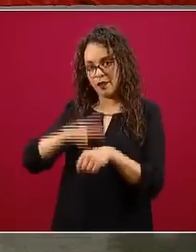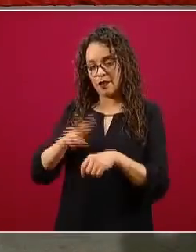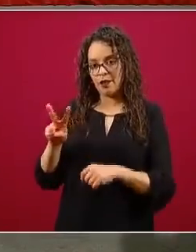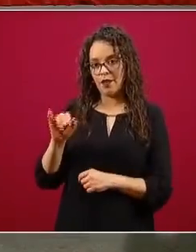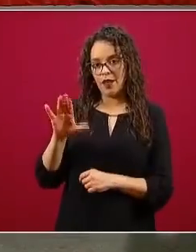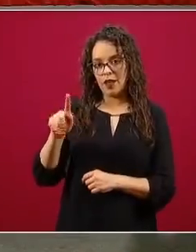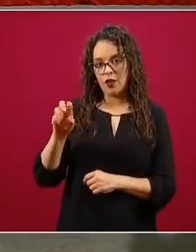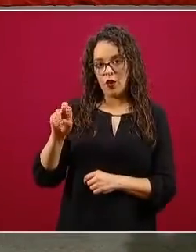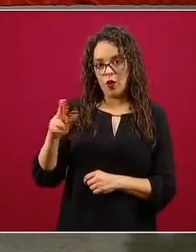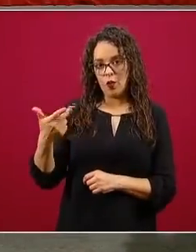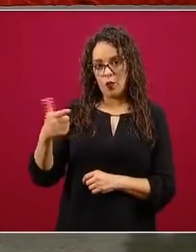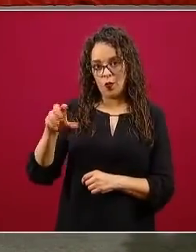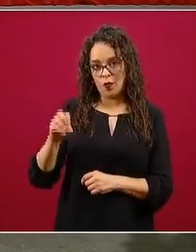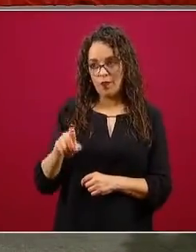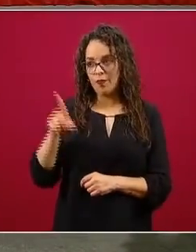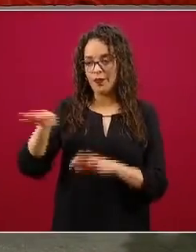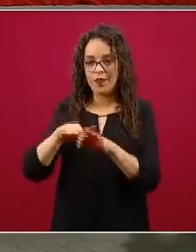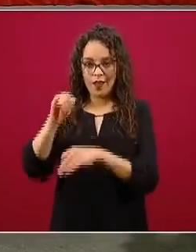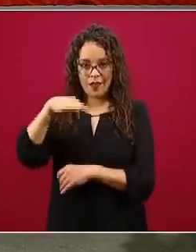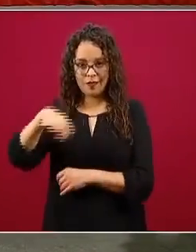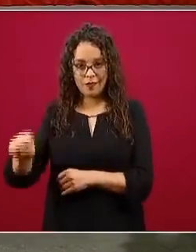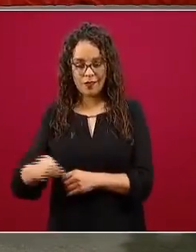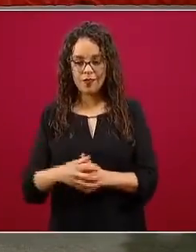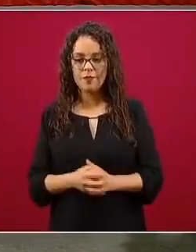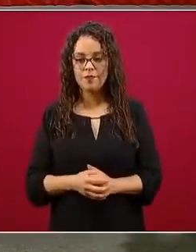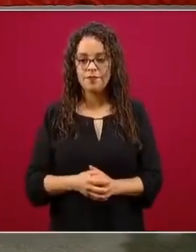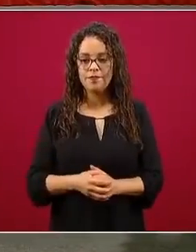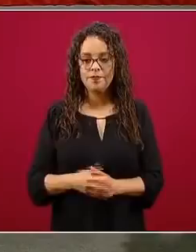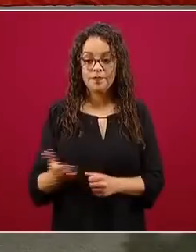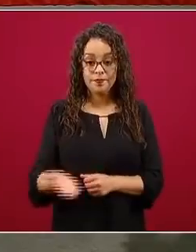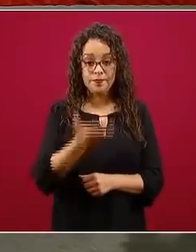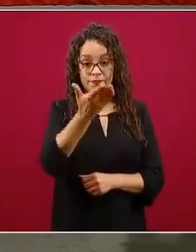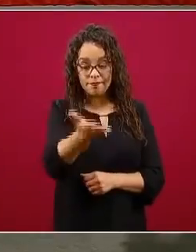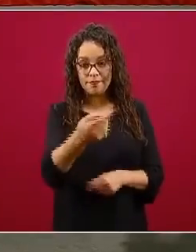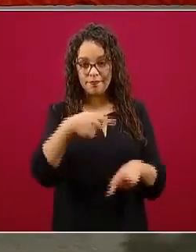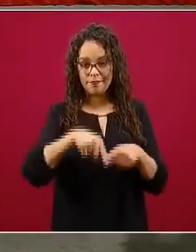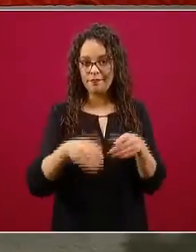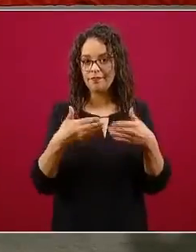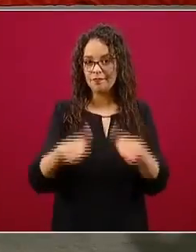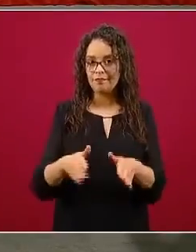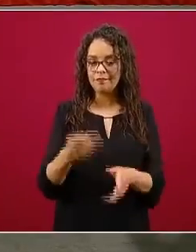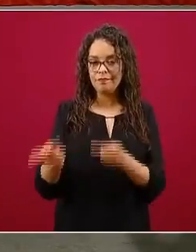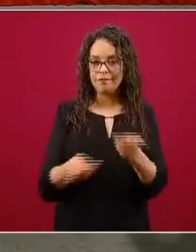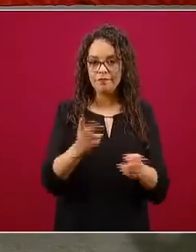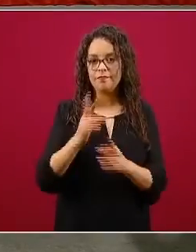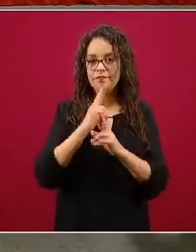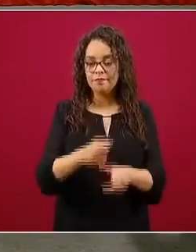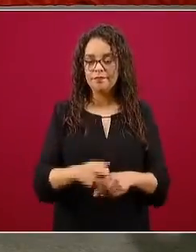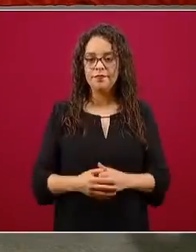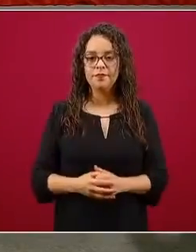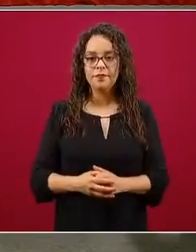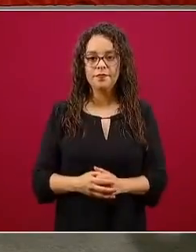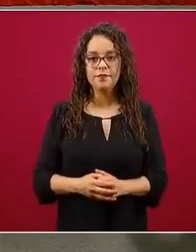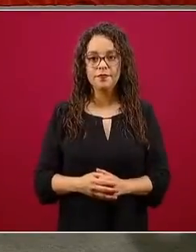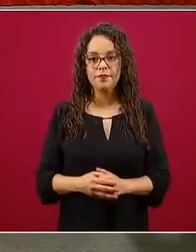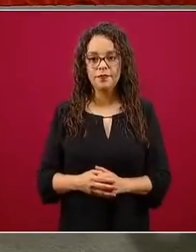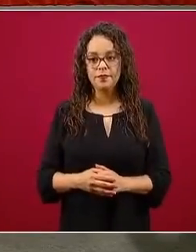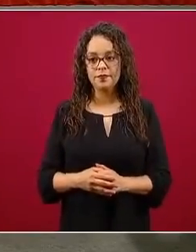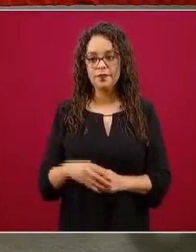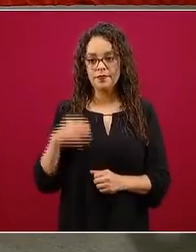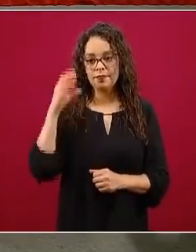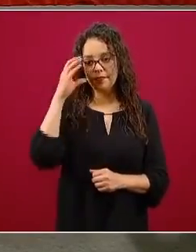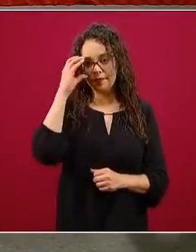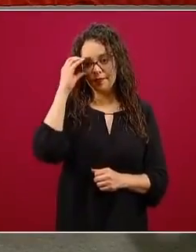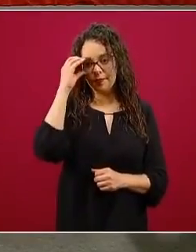del IMSS. Por favor, adelante. Hoy le vamos a dar la palabra acá al compañero y a las compañeras y compañeros por acá. Buenas noches,